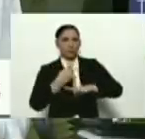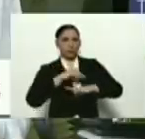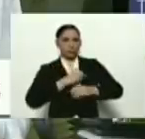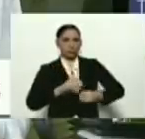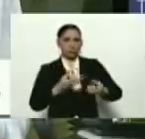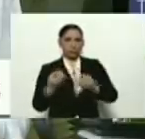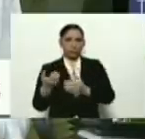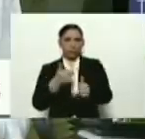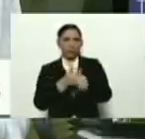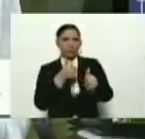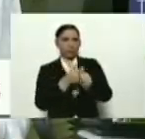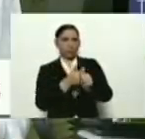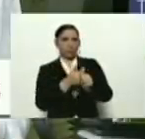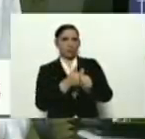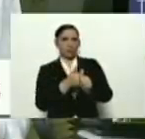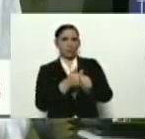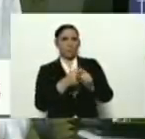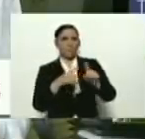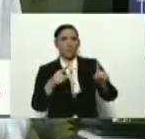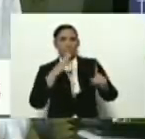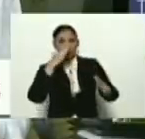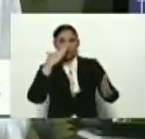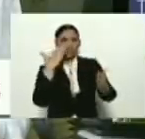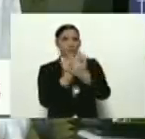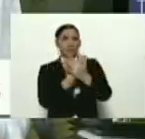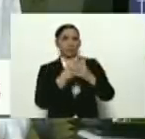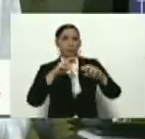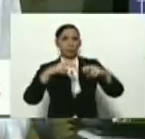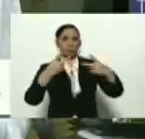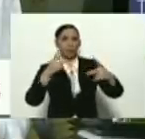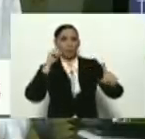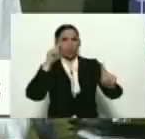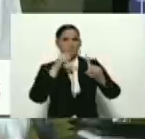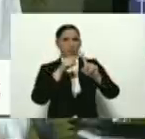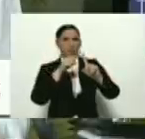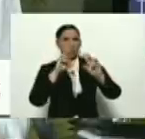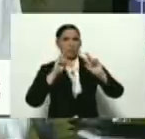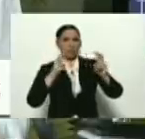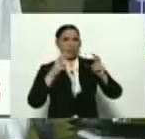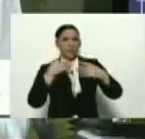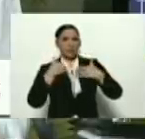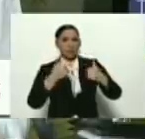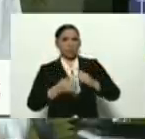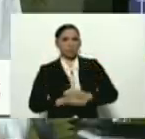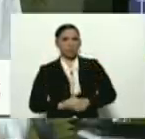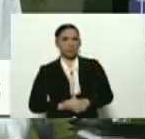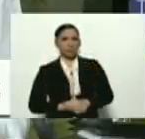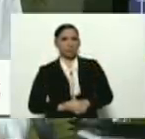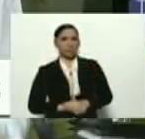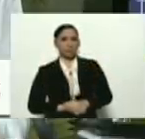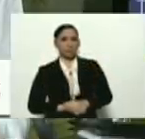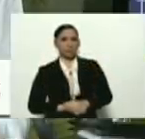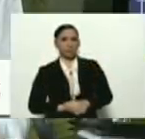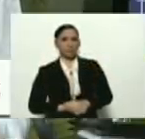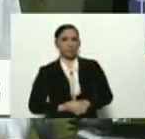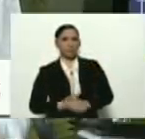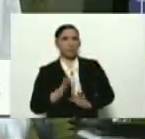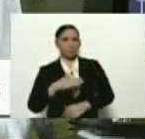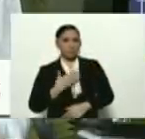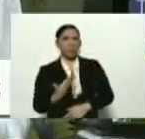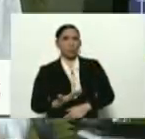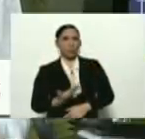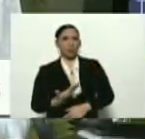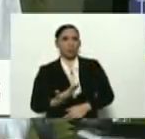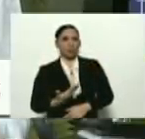brindar asesoramiento para el enfrentamiento a nuevos retos en el campo epidemiológico, que puede ser